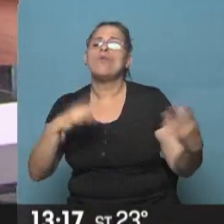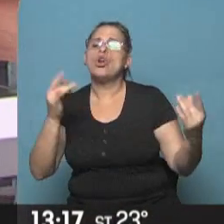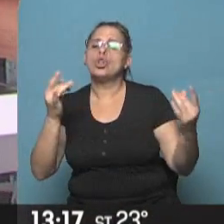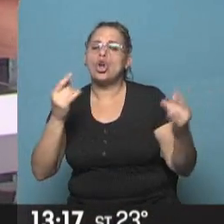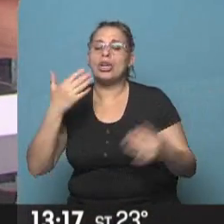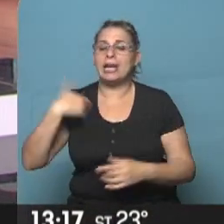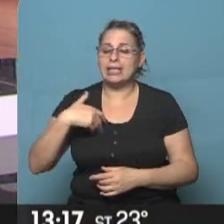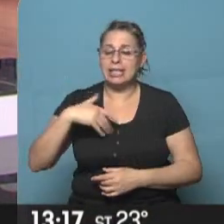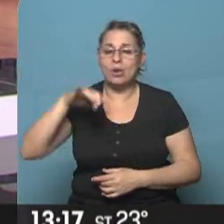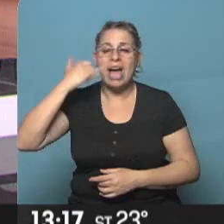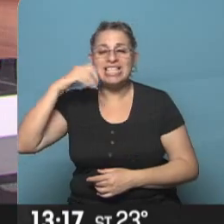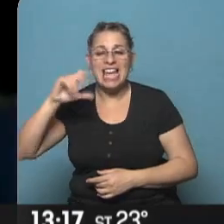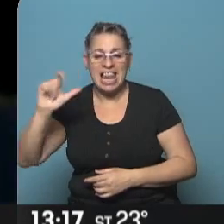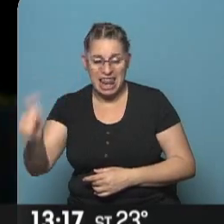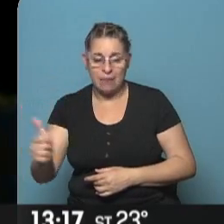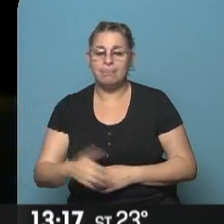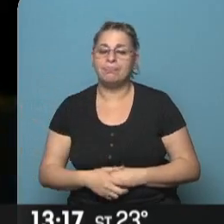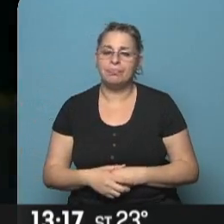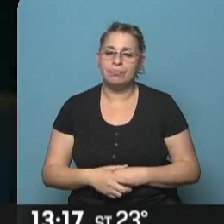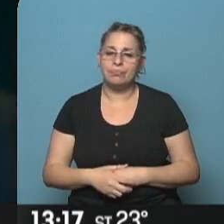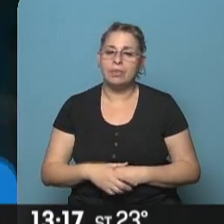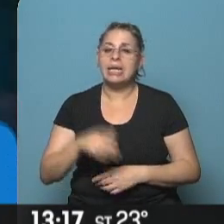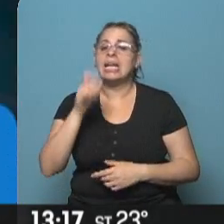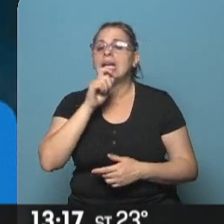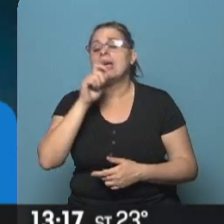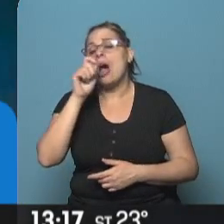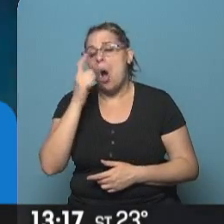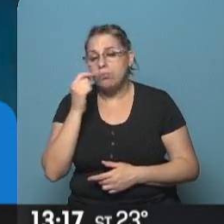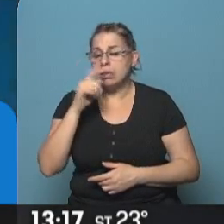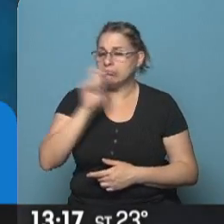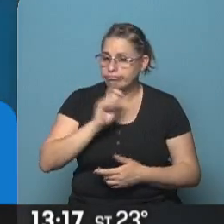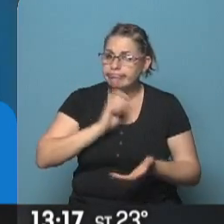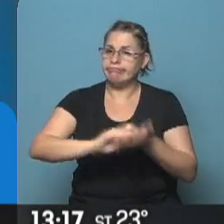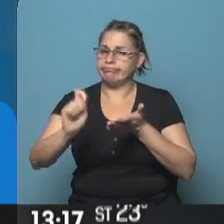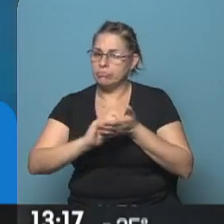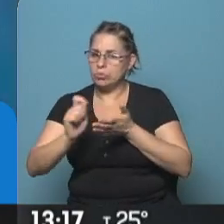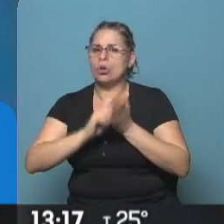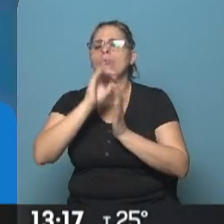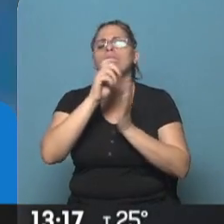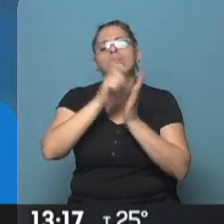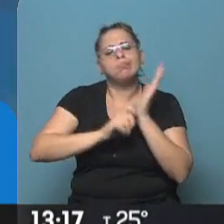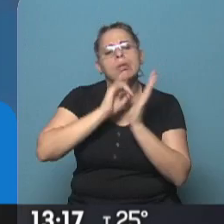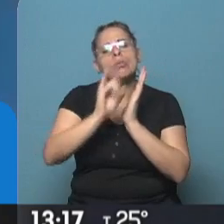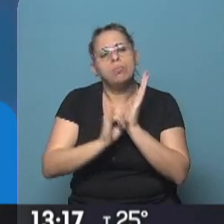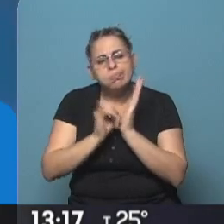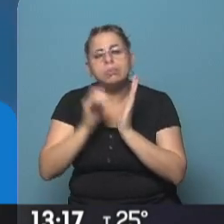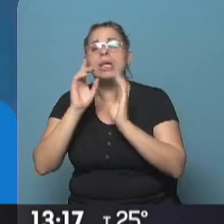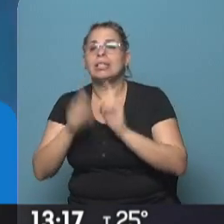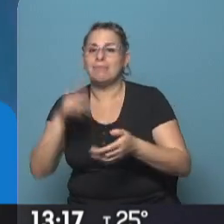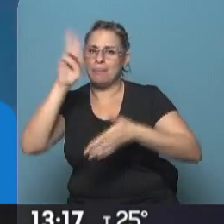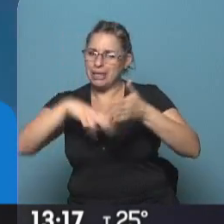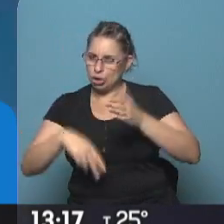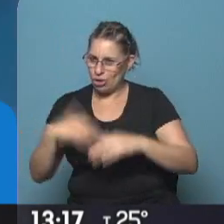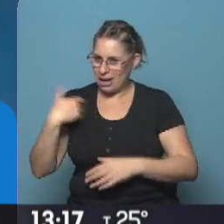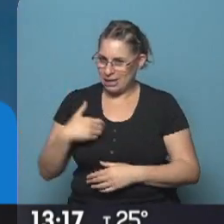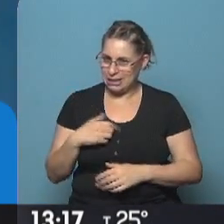Ramón Ayala, el Menzú, que además es cantautor, también es escritor, poeta y pintor argentino. Y va a estar